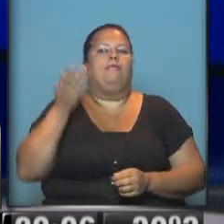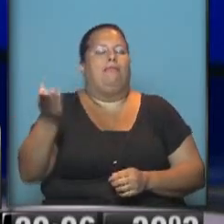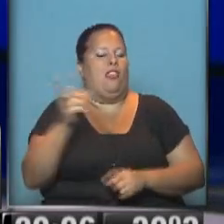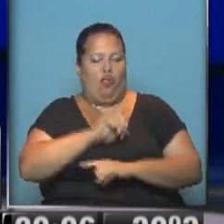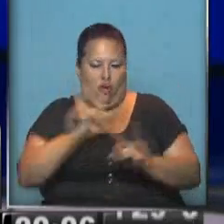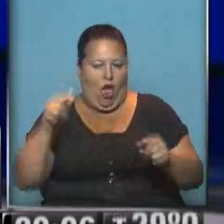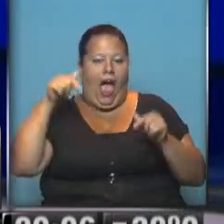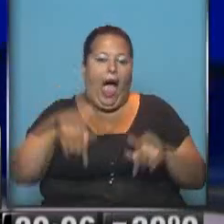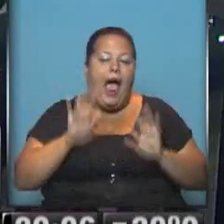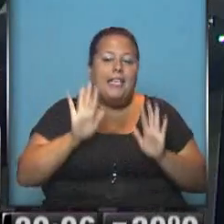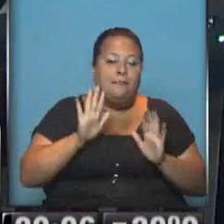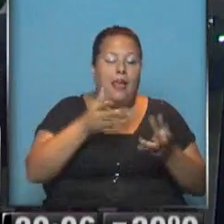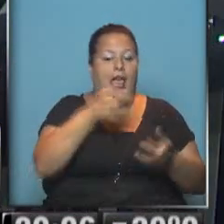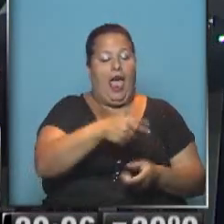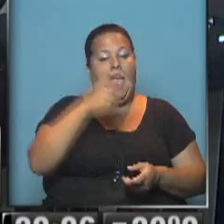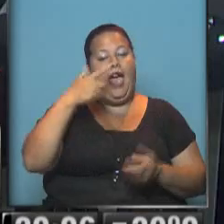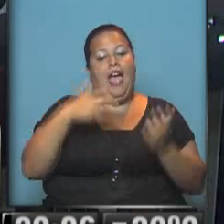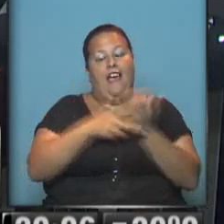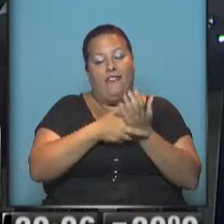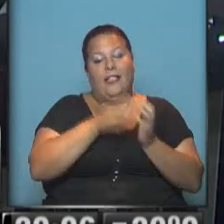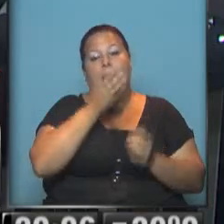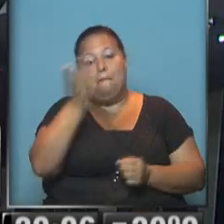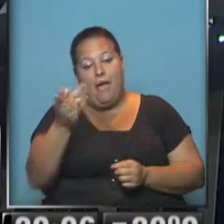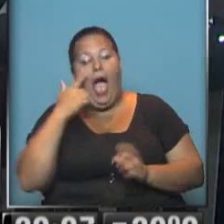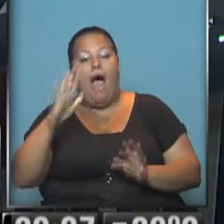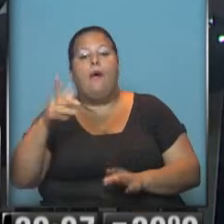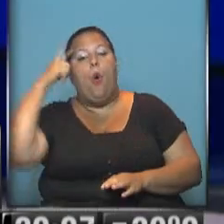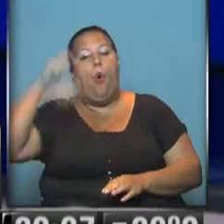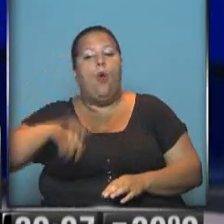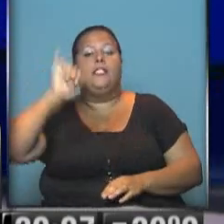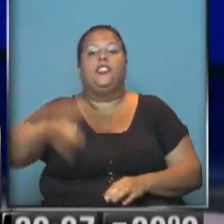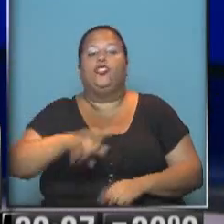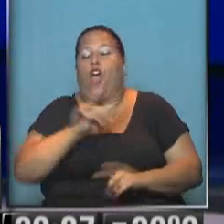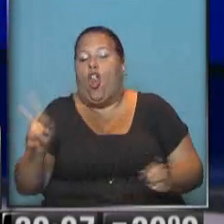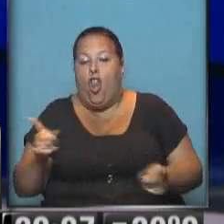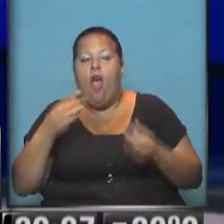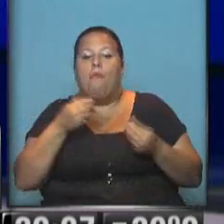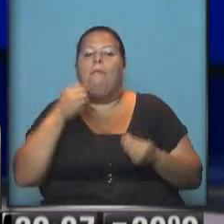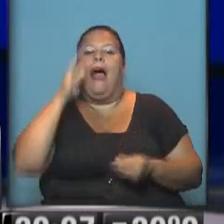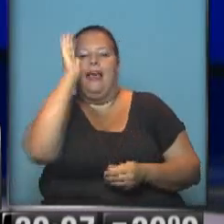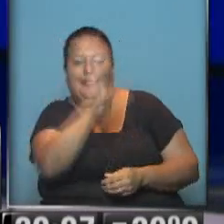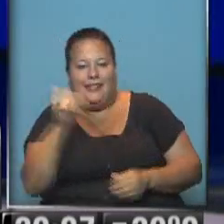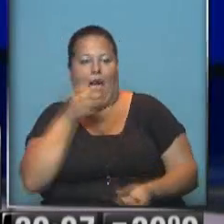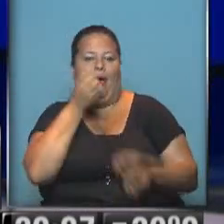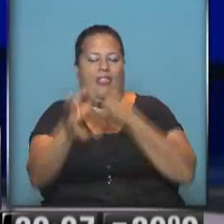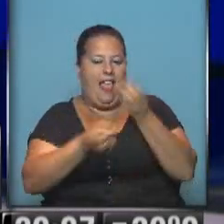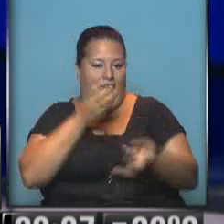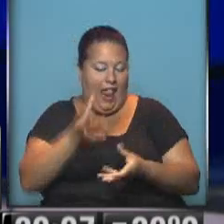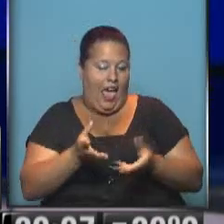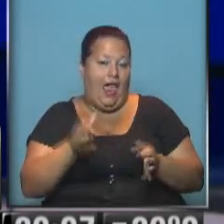Mm. Entonces ahora tenemos que esperar que el doctor Ercolini responda afirmativamente para que sí los llamen a declarar.